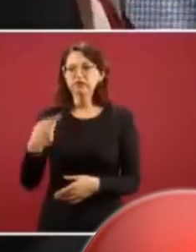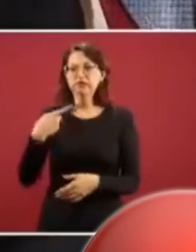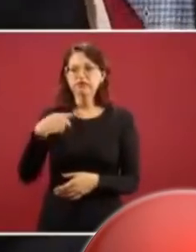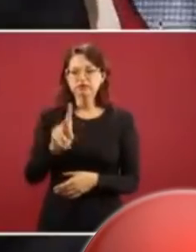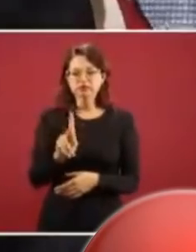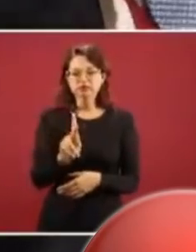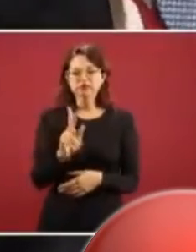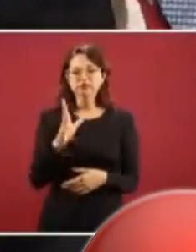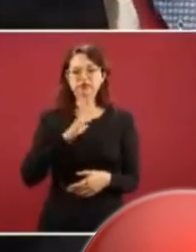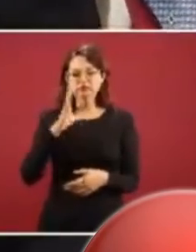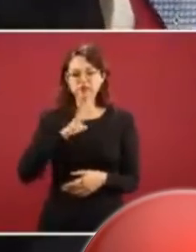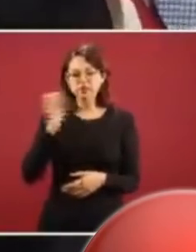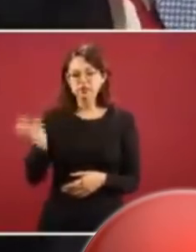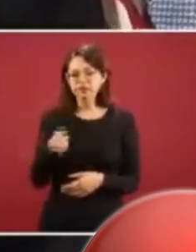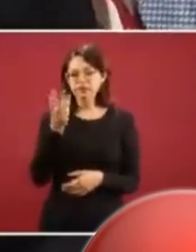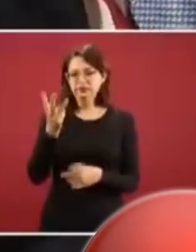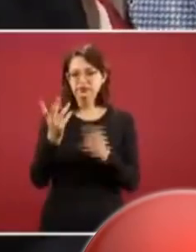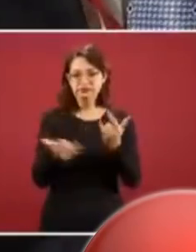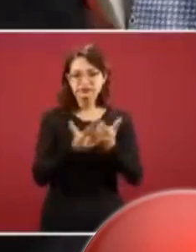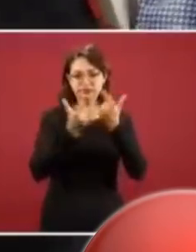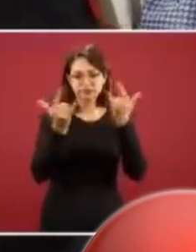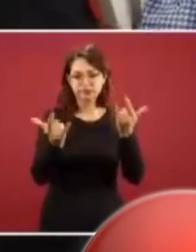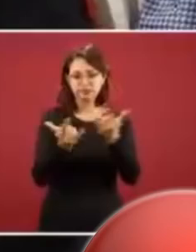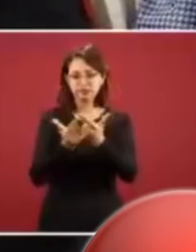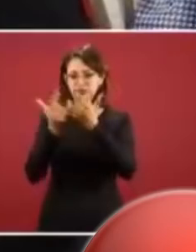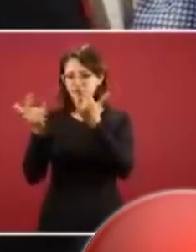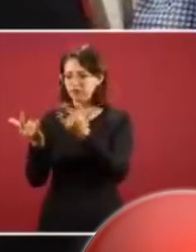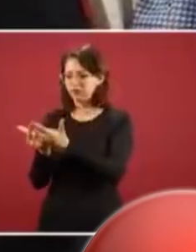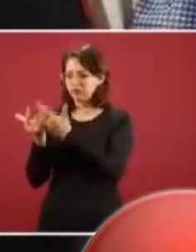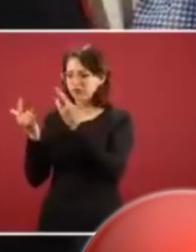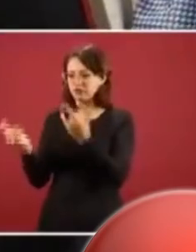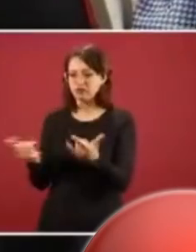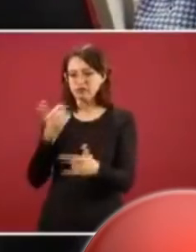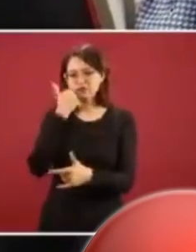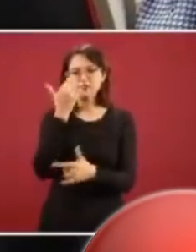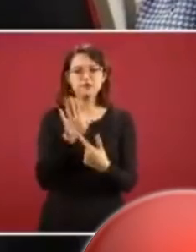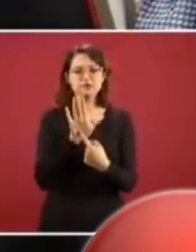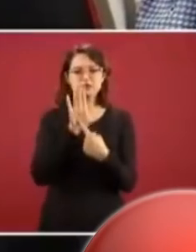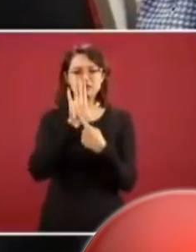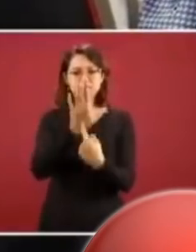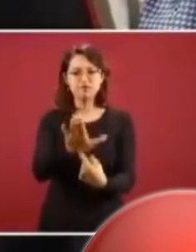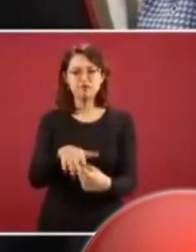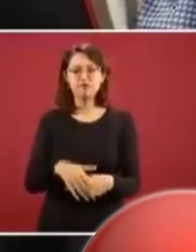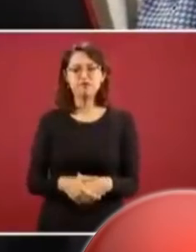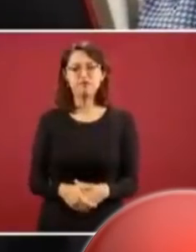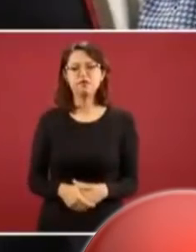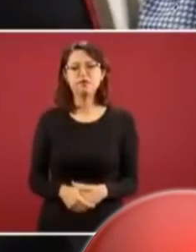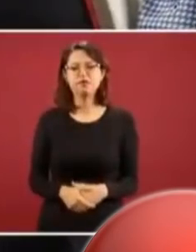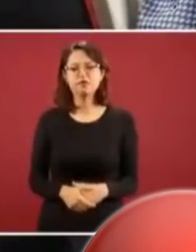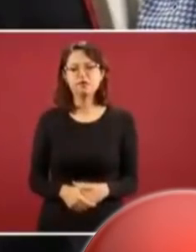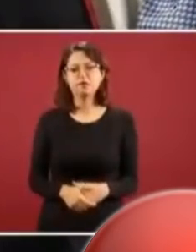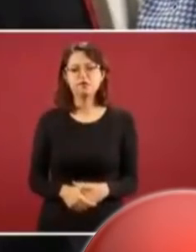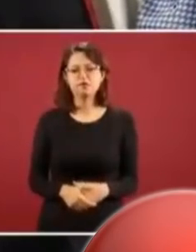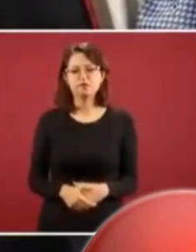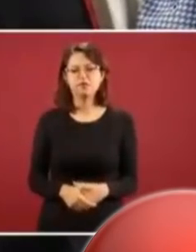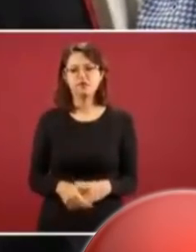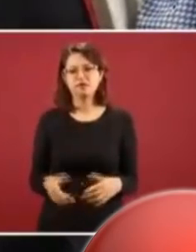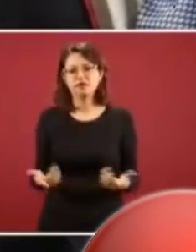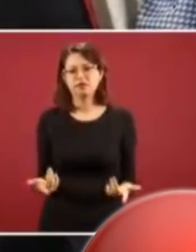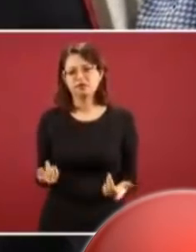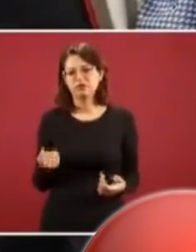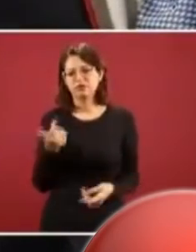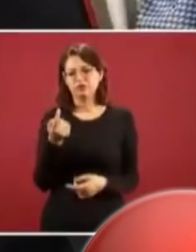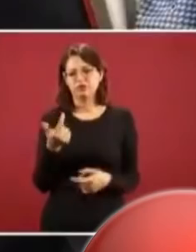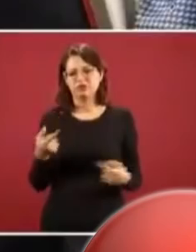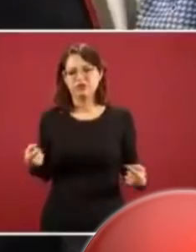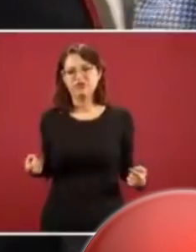embargo hay tres casos que me gustaría rápidamente compartirle, que van un poco en ese sentido contrario, en